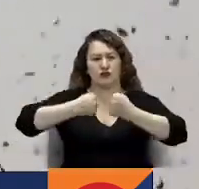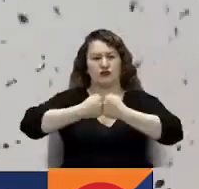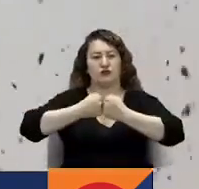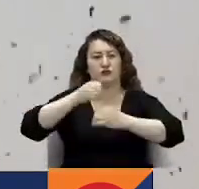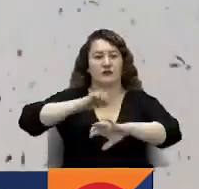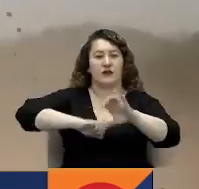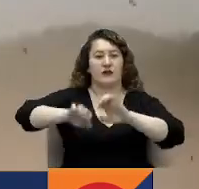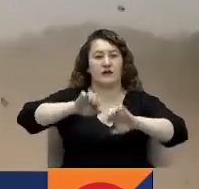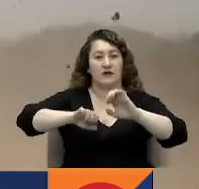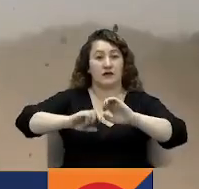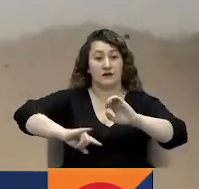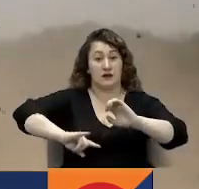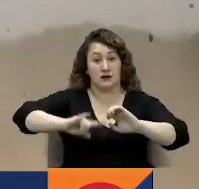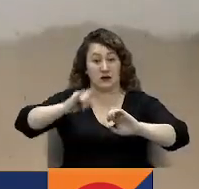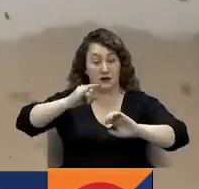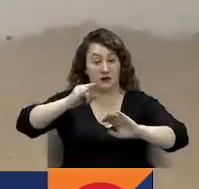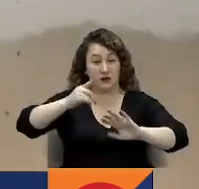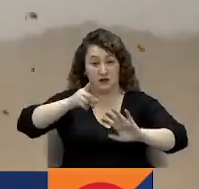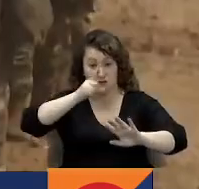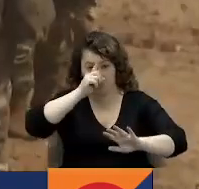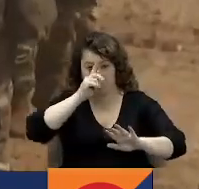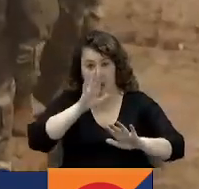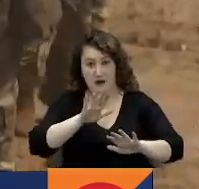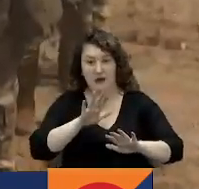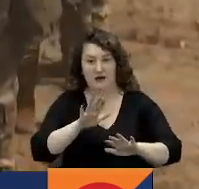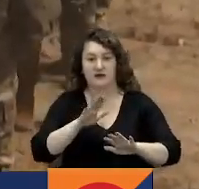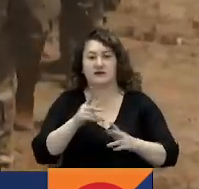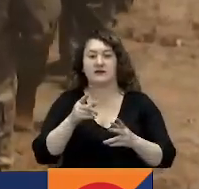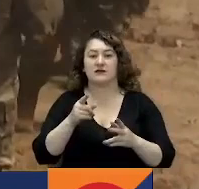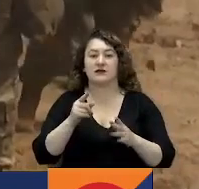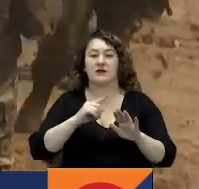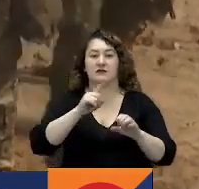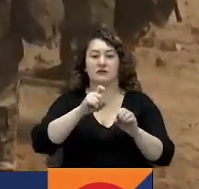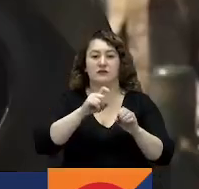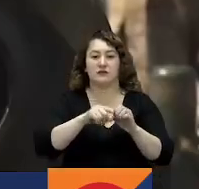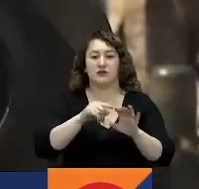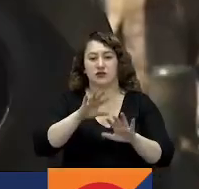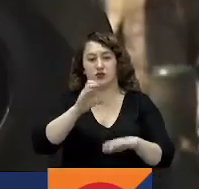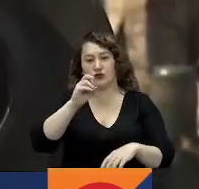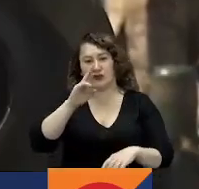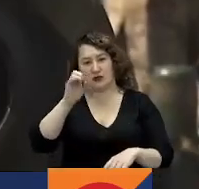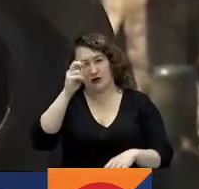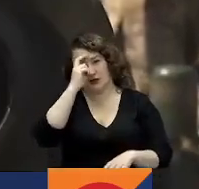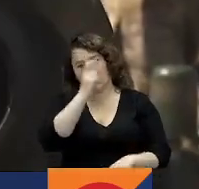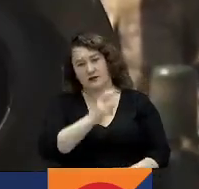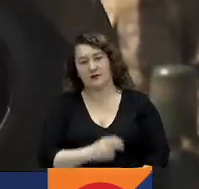defensa ante las crecientes amenazas militares y nucleares de Corea del Norte.